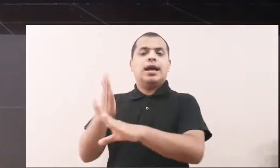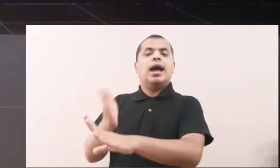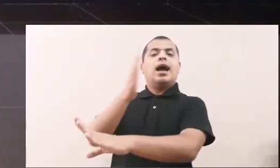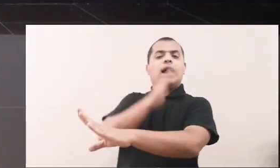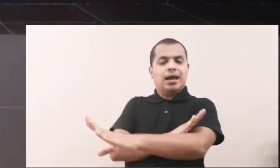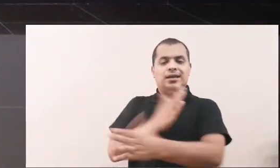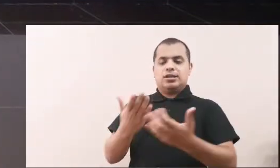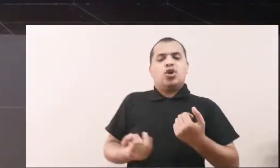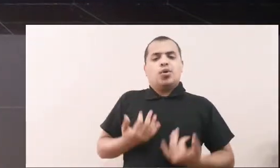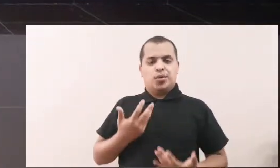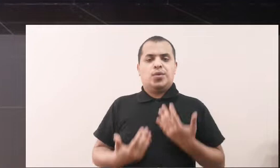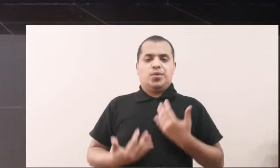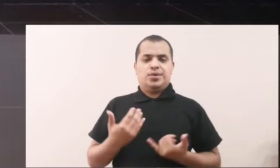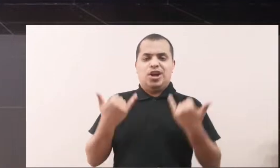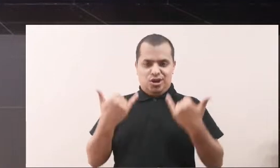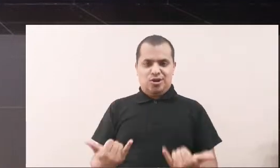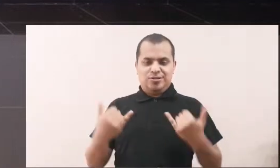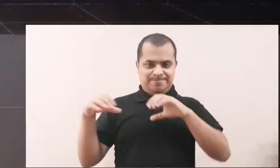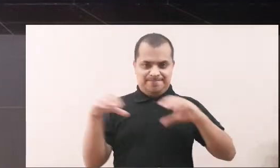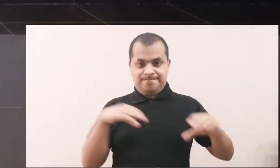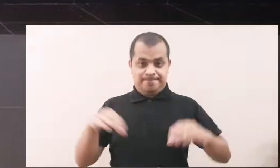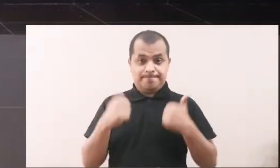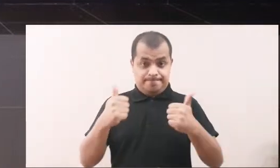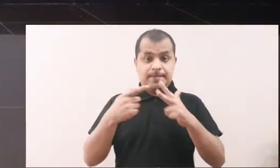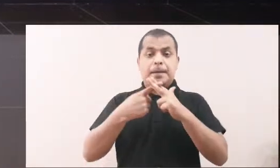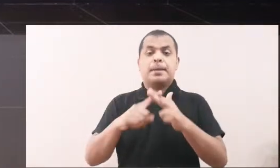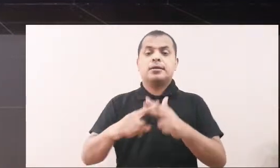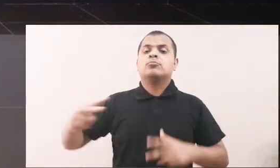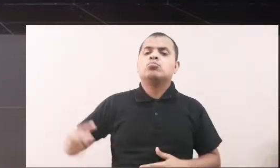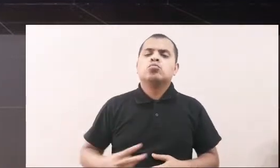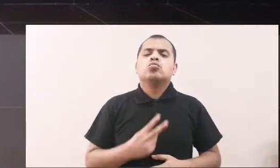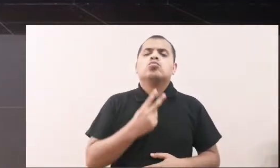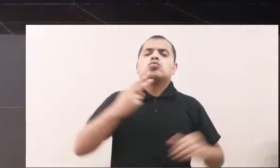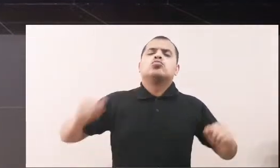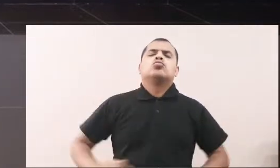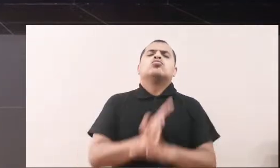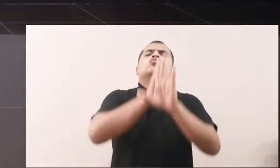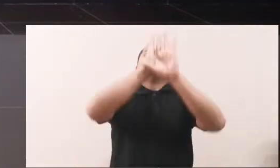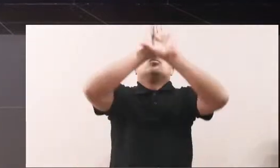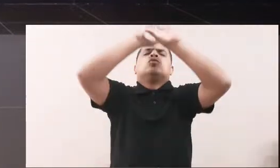estar precedida por el calentamiento y eso es lo que vamos a hacer a continuación. Empezamos tomando aire, levantando los brazos